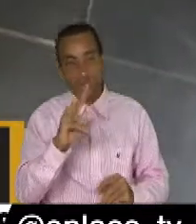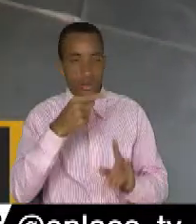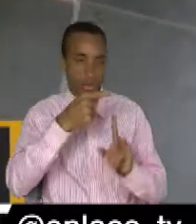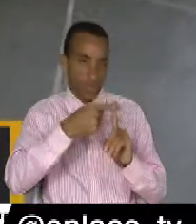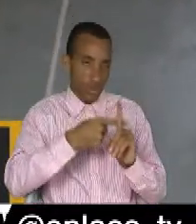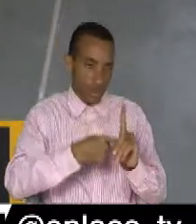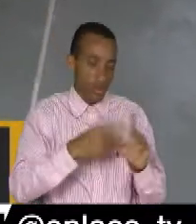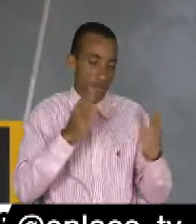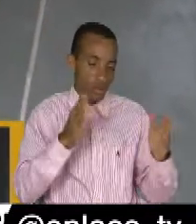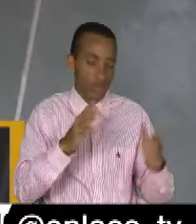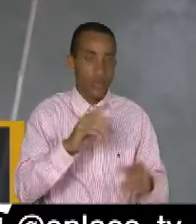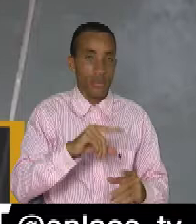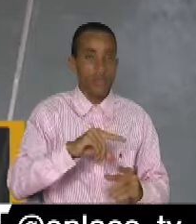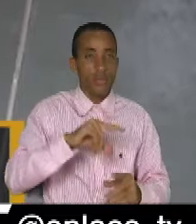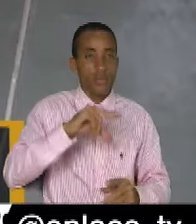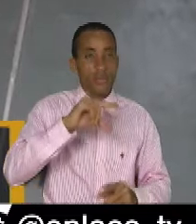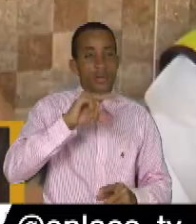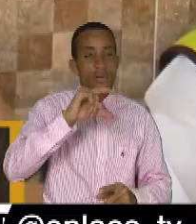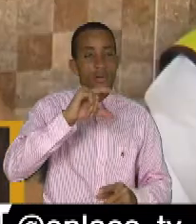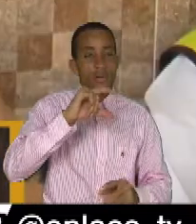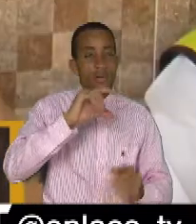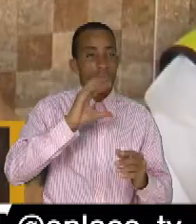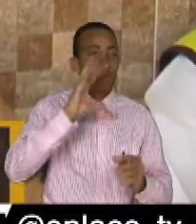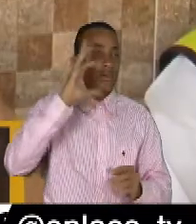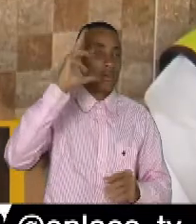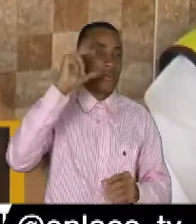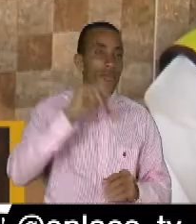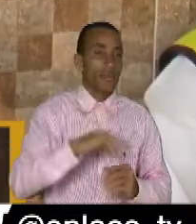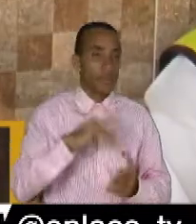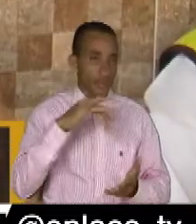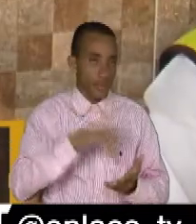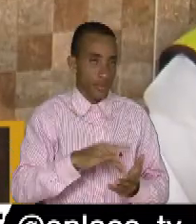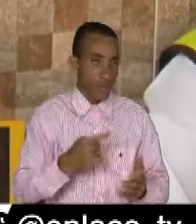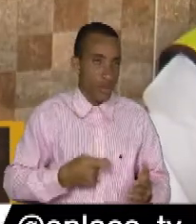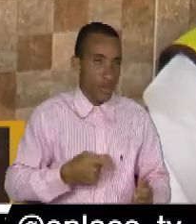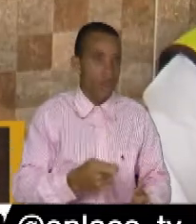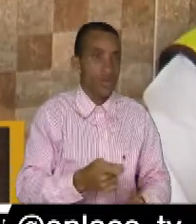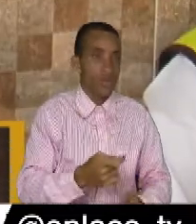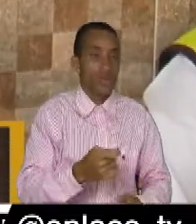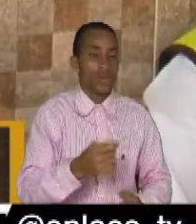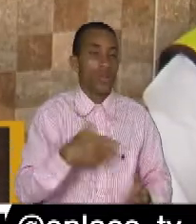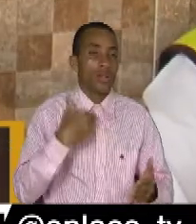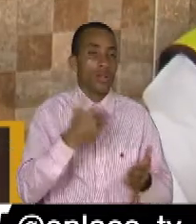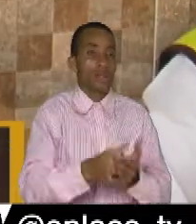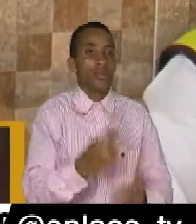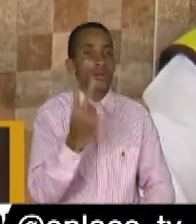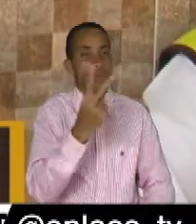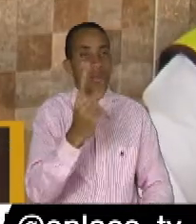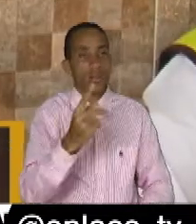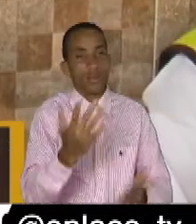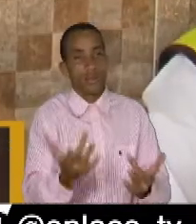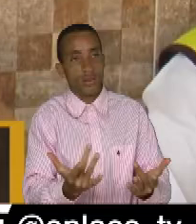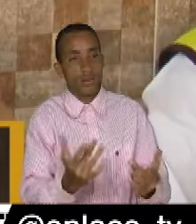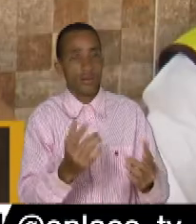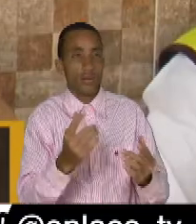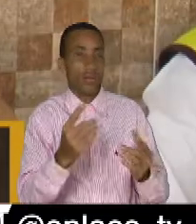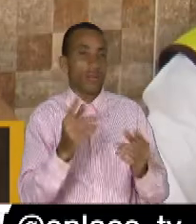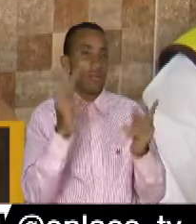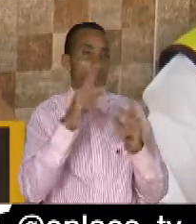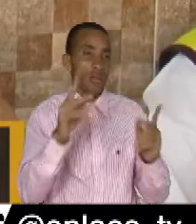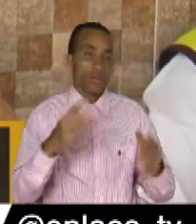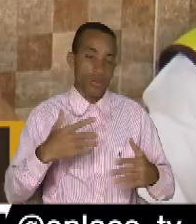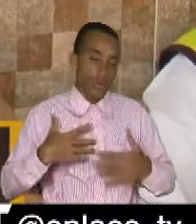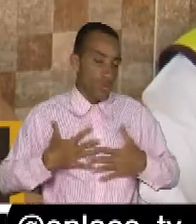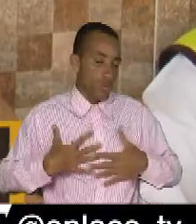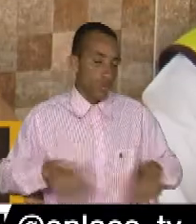Estaremos aquí en el canal hasta el viernes, esperando que cualquier gente de buen corazón